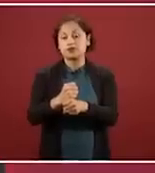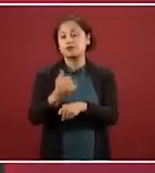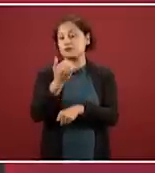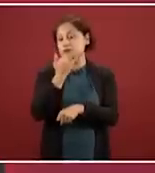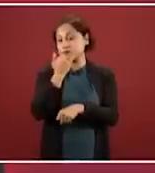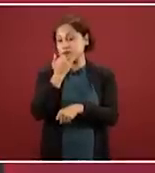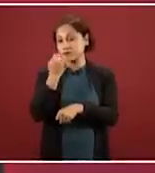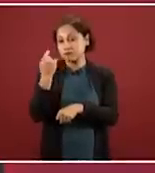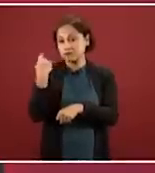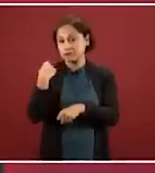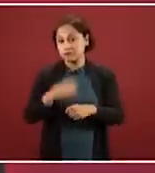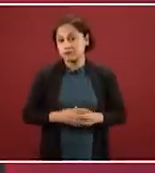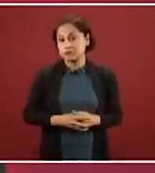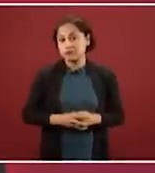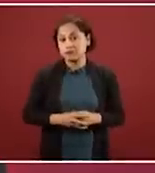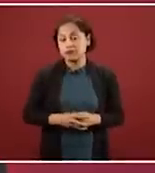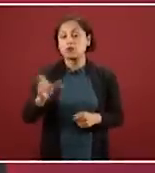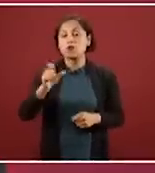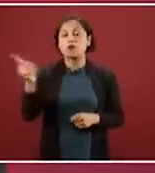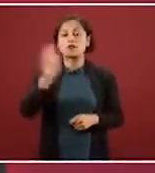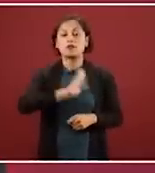de la dominación colonial,